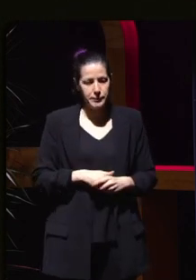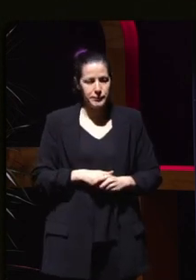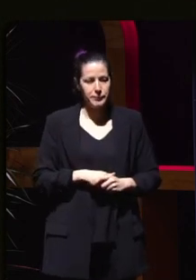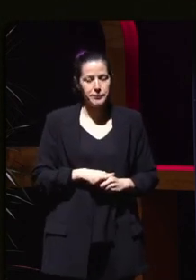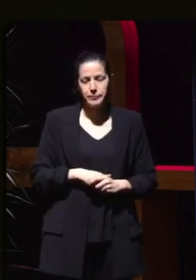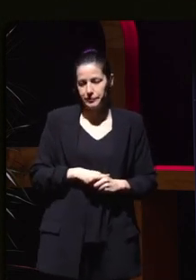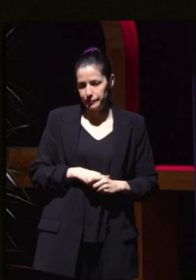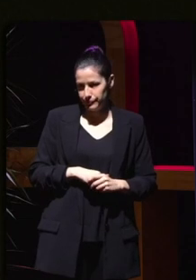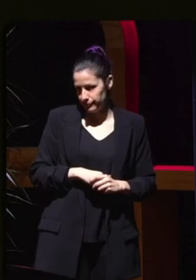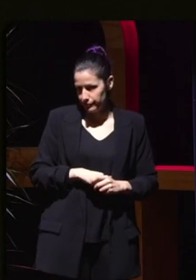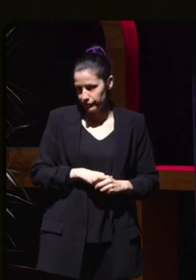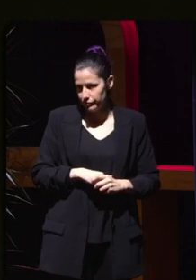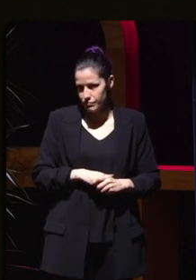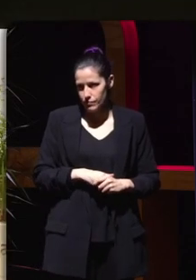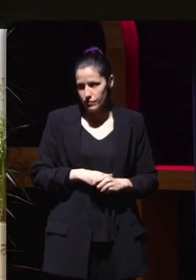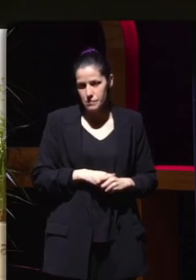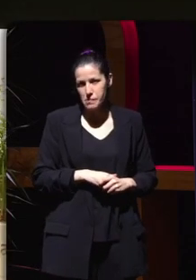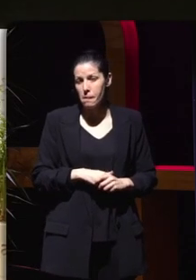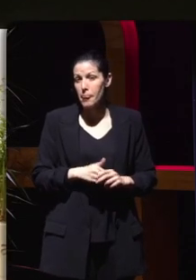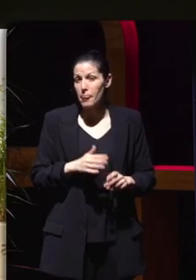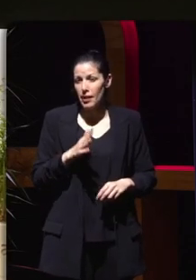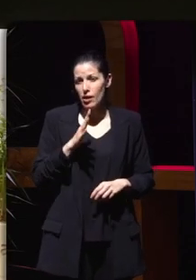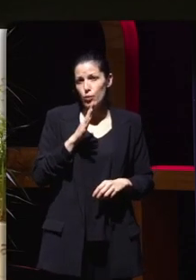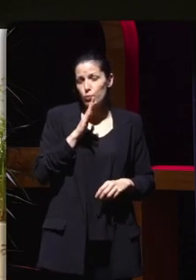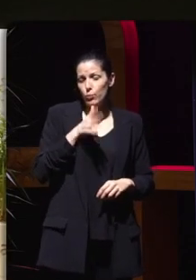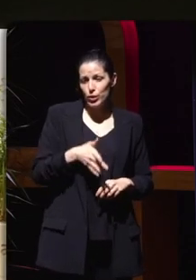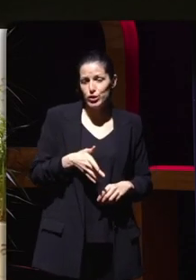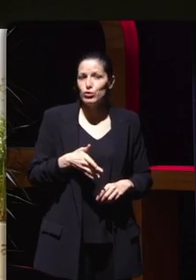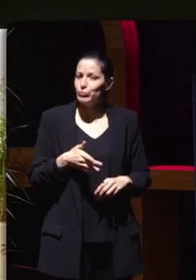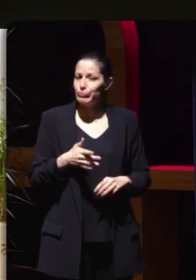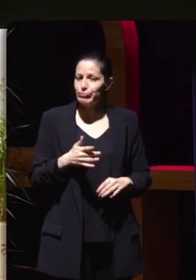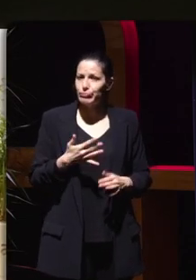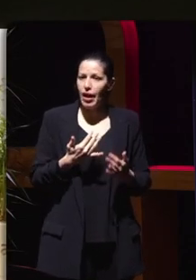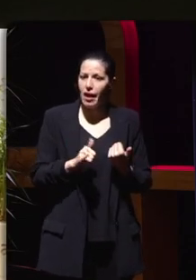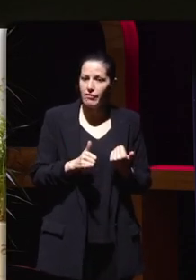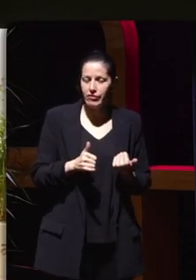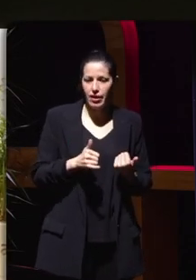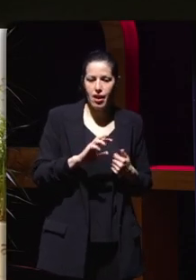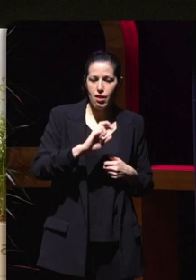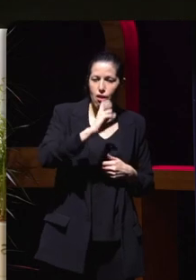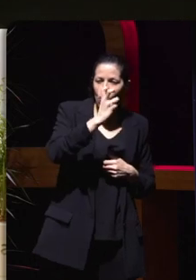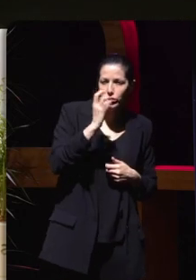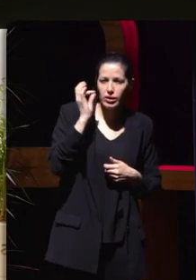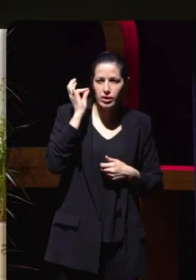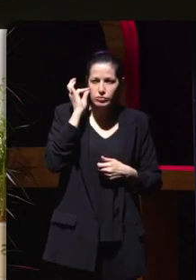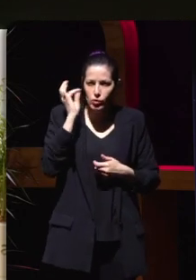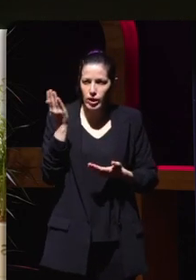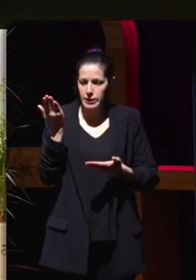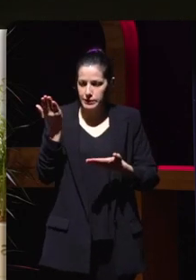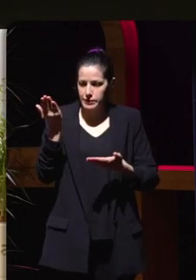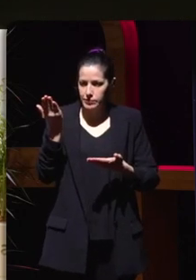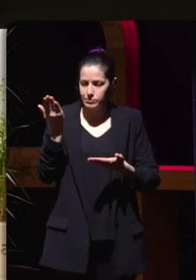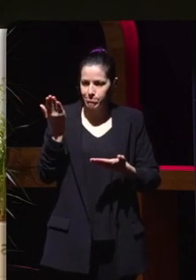y quemáis y o qué Pues eso pues amigo que me salvó fueron otras razas que están viviendo las mesas más experiencias absolutamente